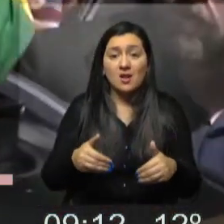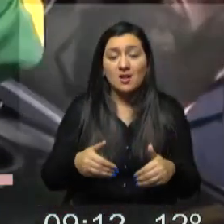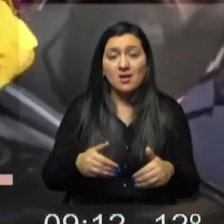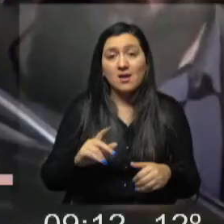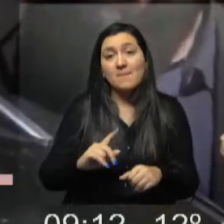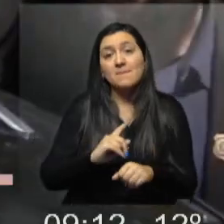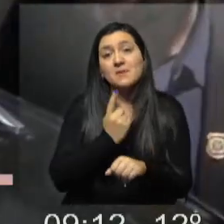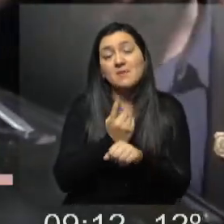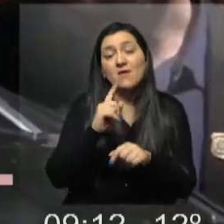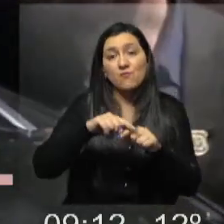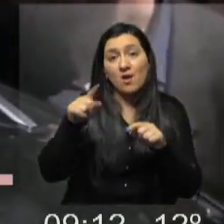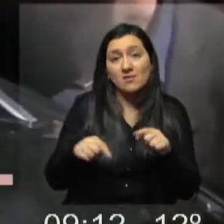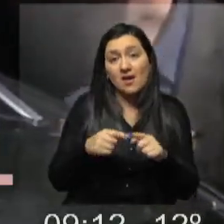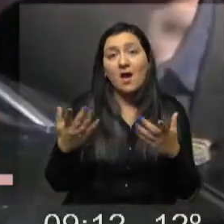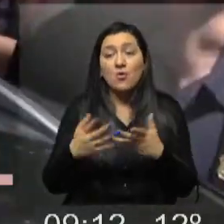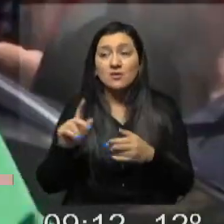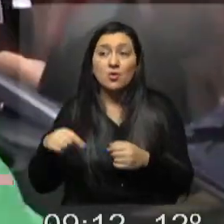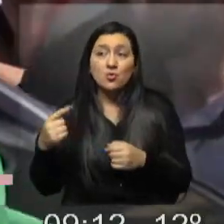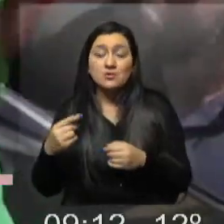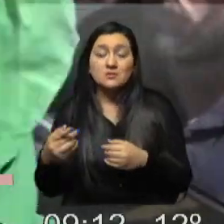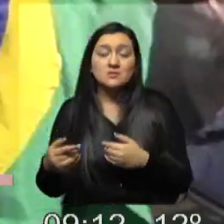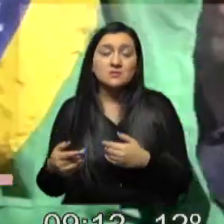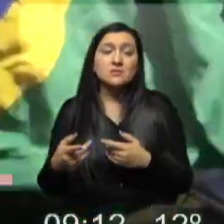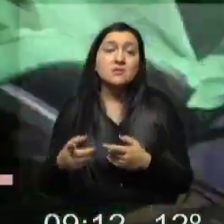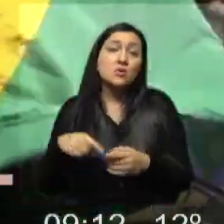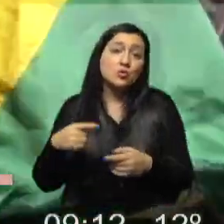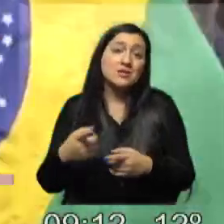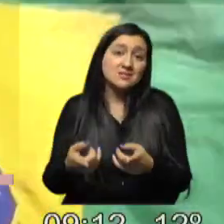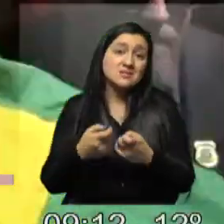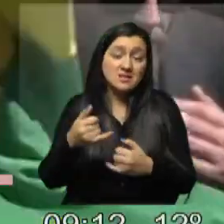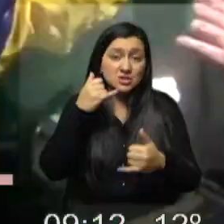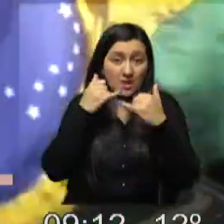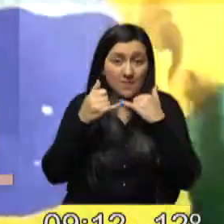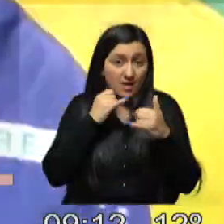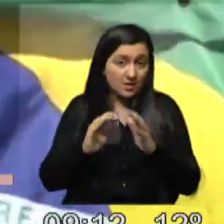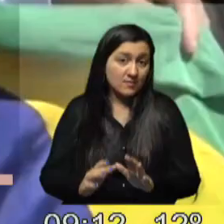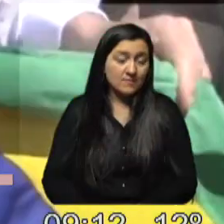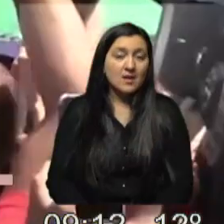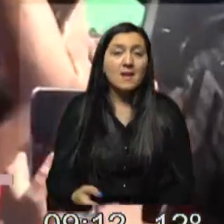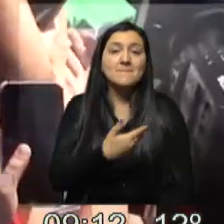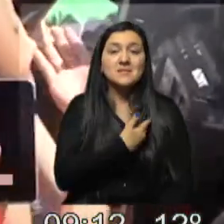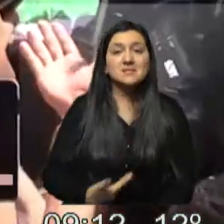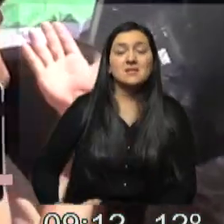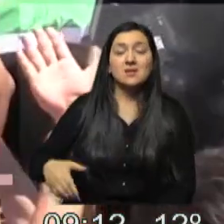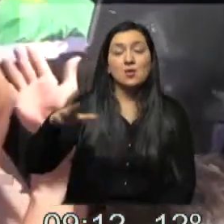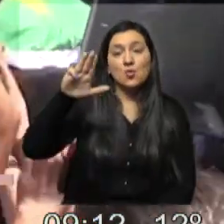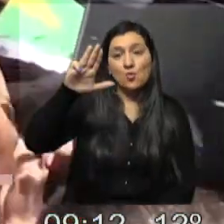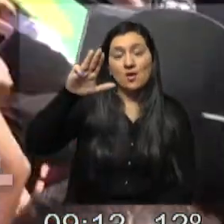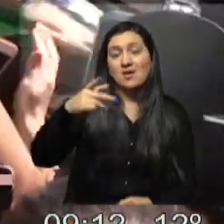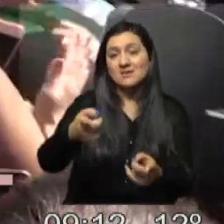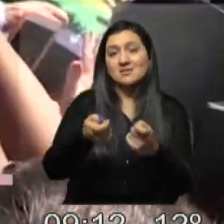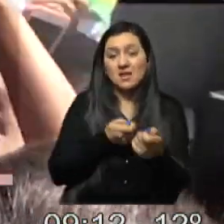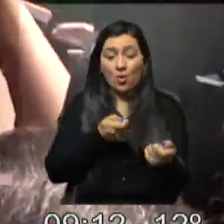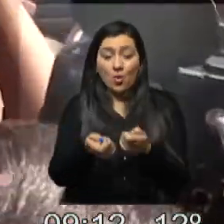que se arrimaron en segunda vuelta y va a tener otros a los que va a necesitar llamar. O sea, el presidente Lula necesita